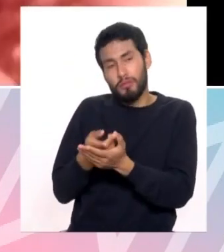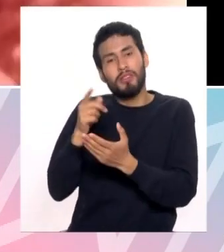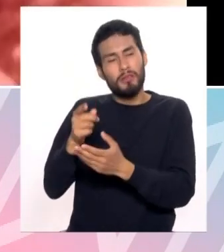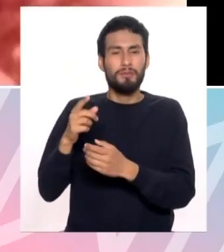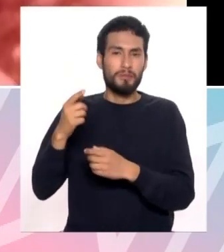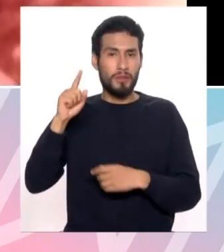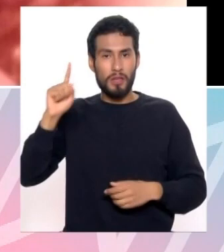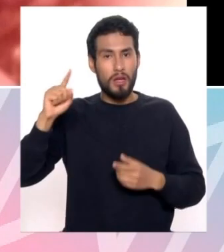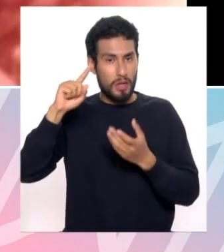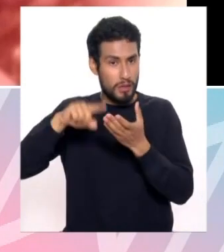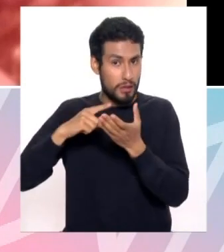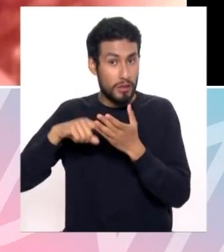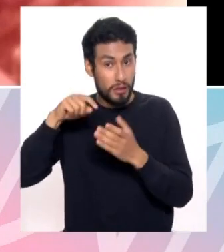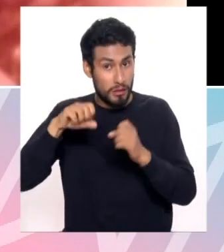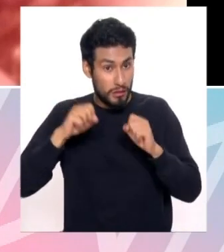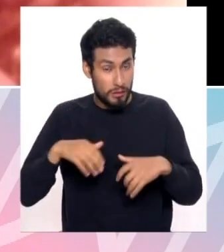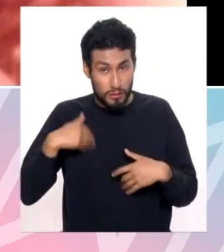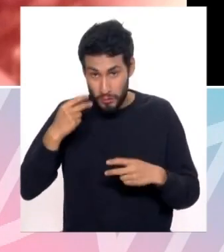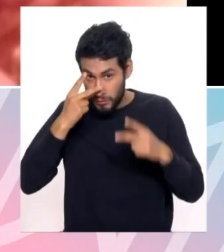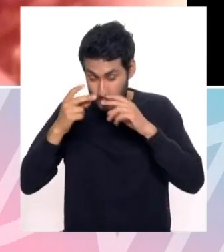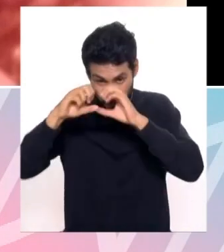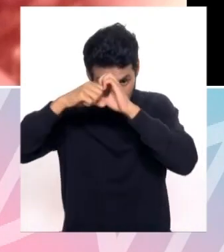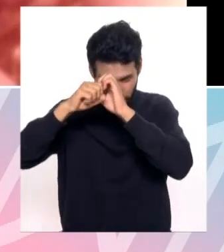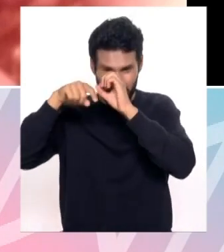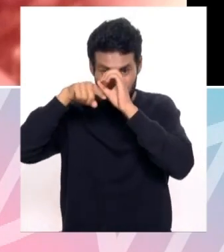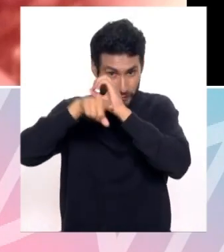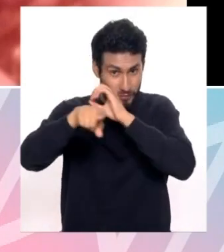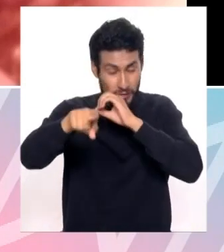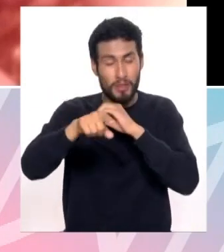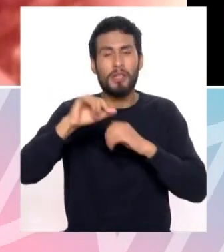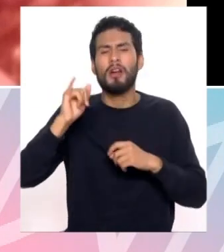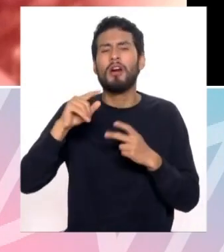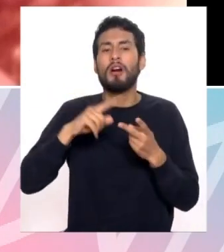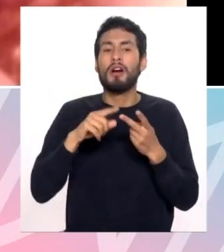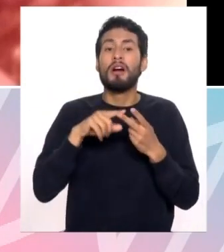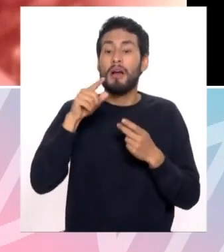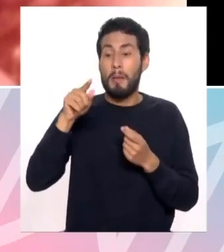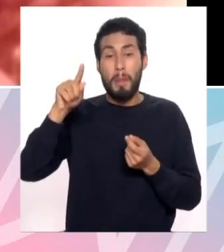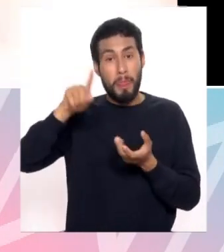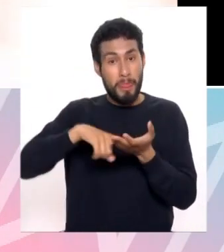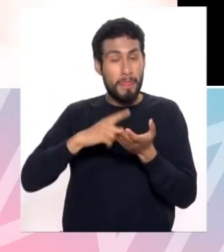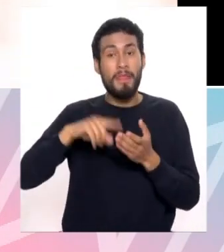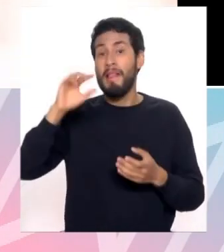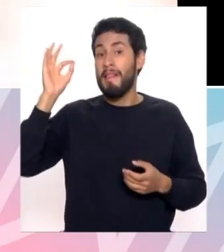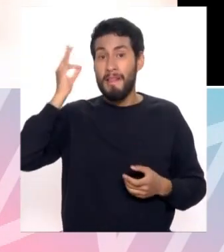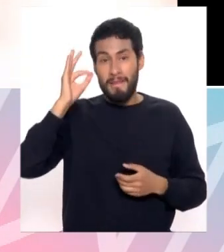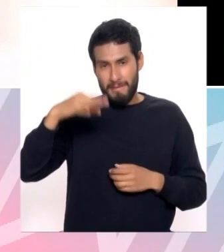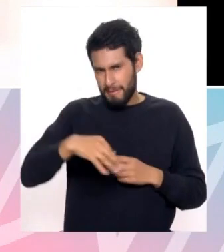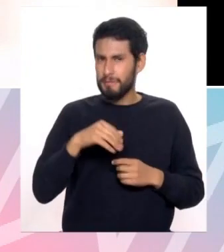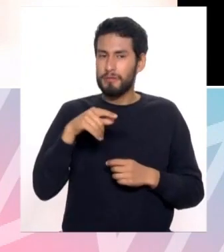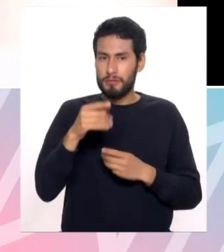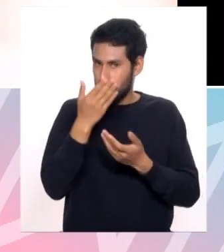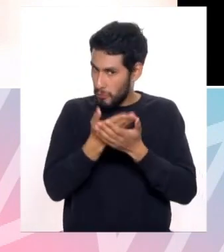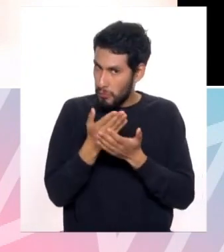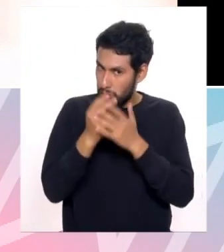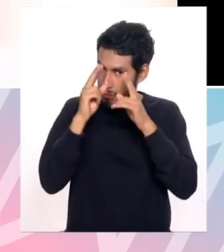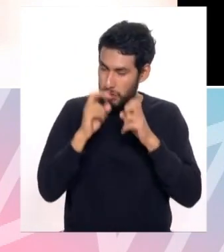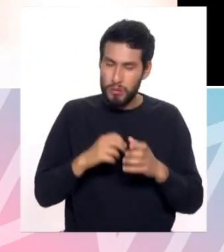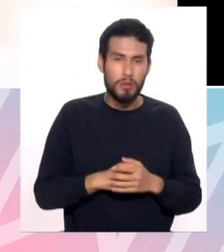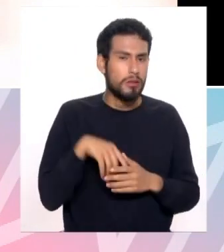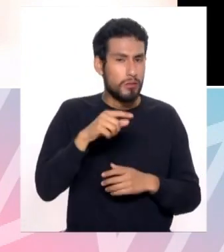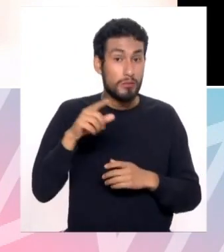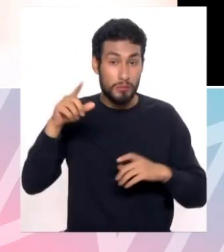un espéculo que es para poder visualizar el cuello uterino, y con esta paleta y un hisopo se toma una muestra. Esta muestra